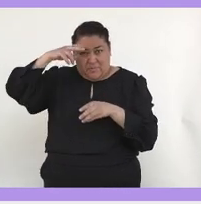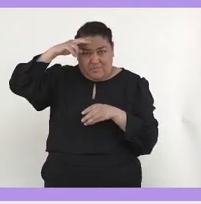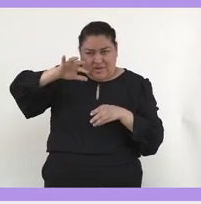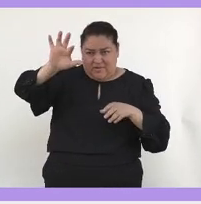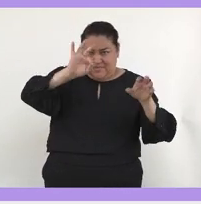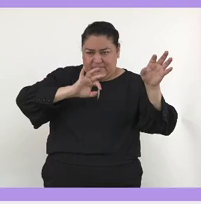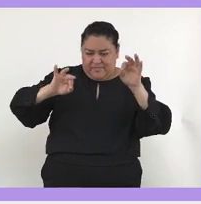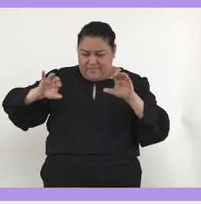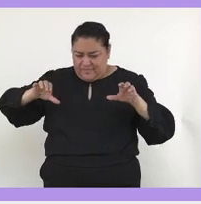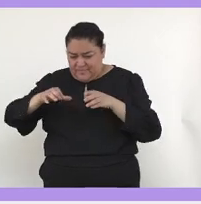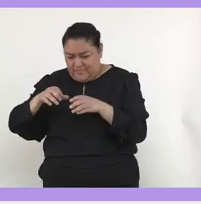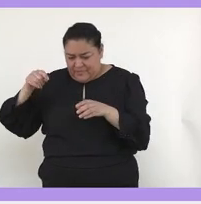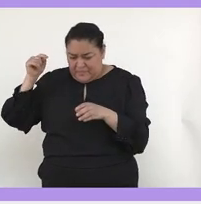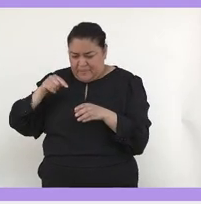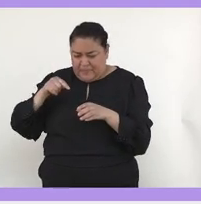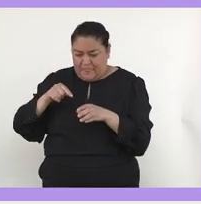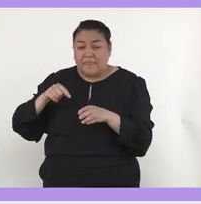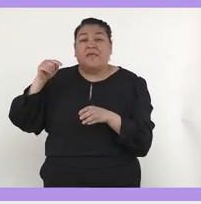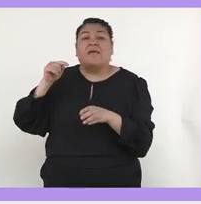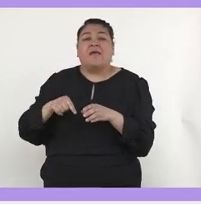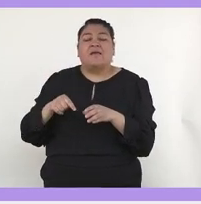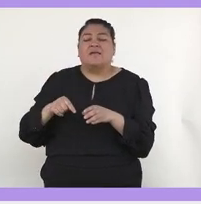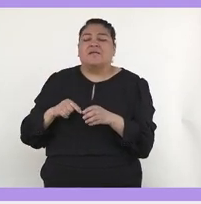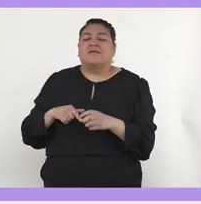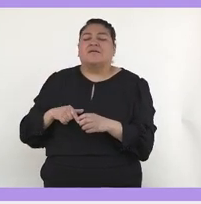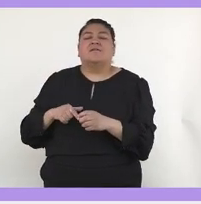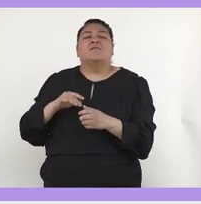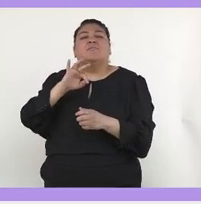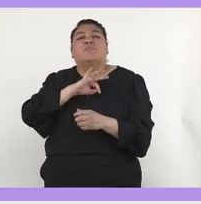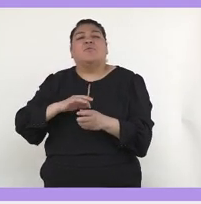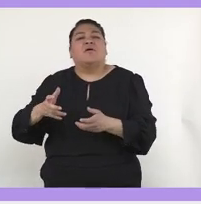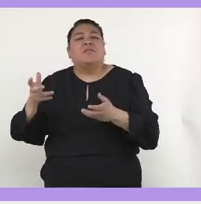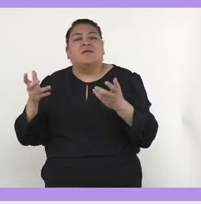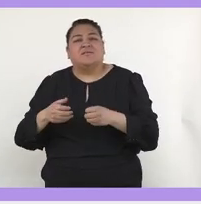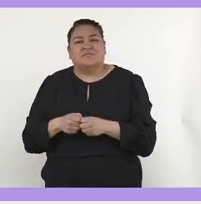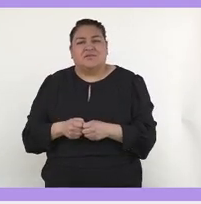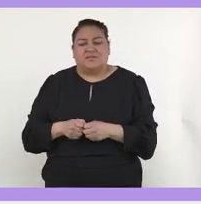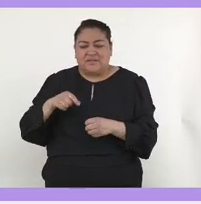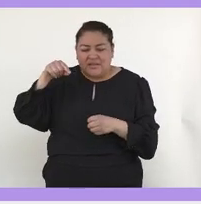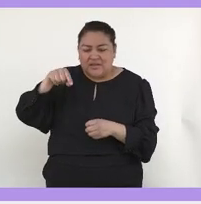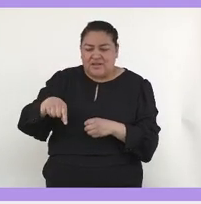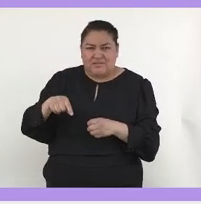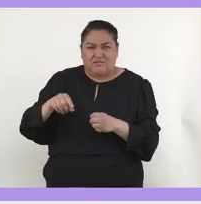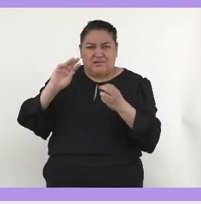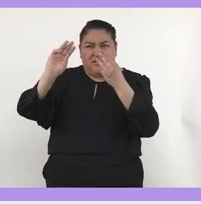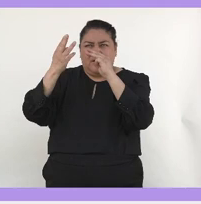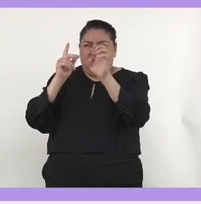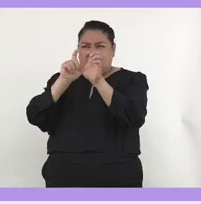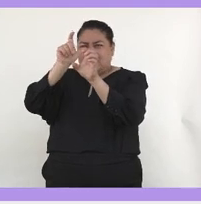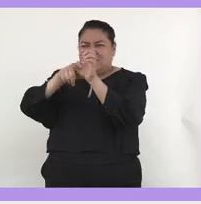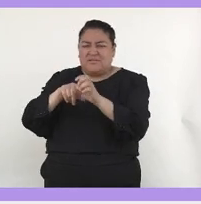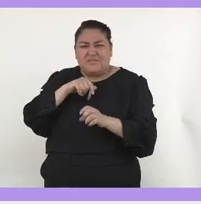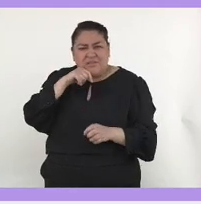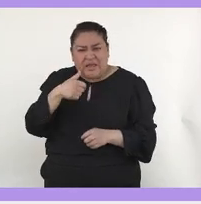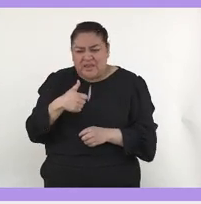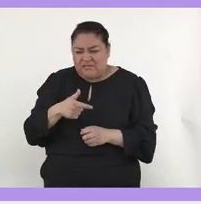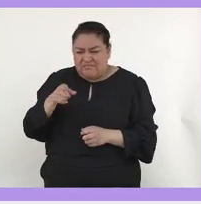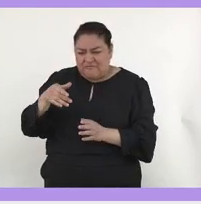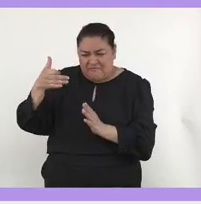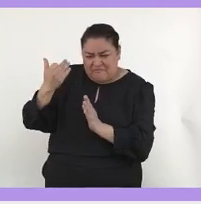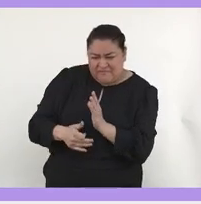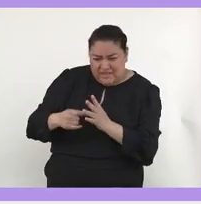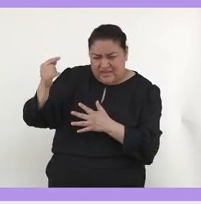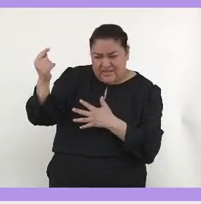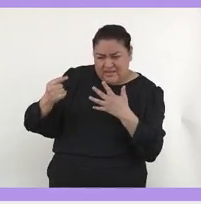podemos identificar las causas del Por qué no estamos ahí y poder ser protagonistas